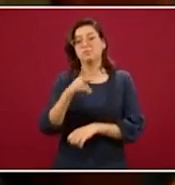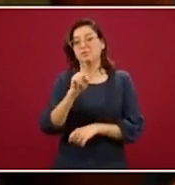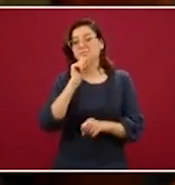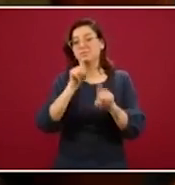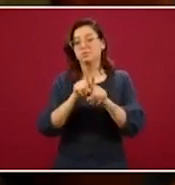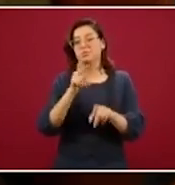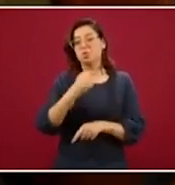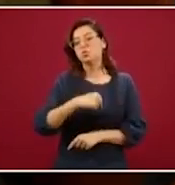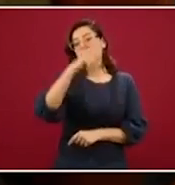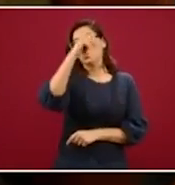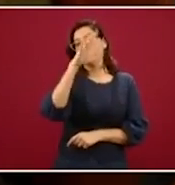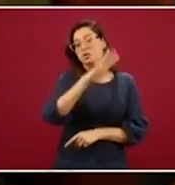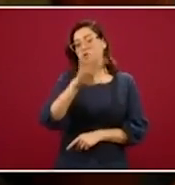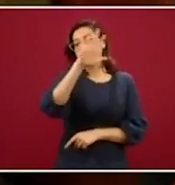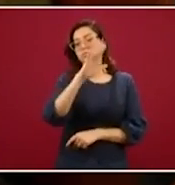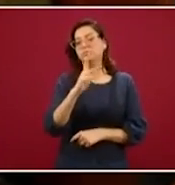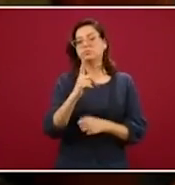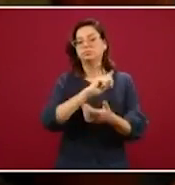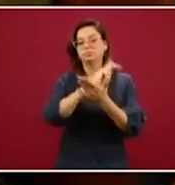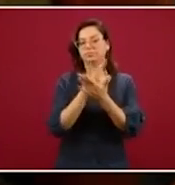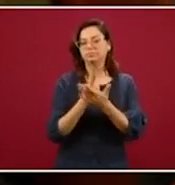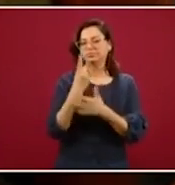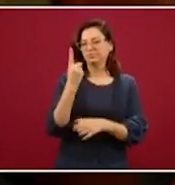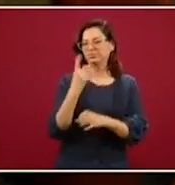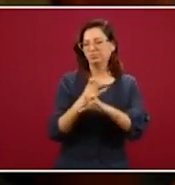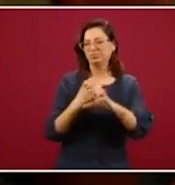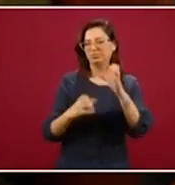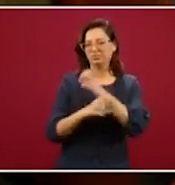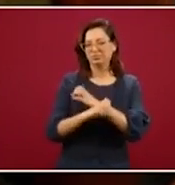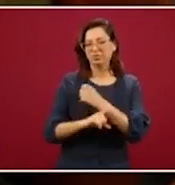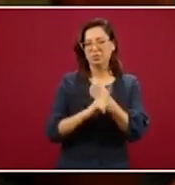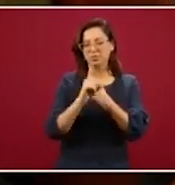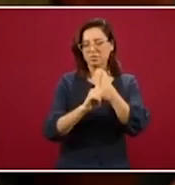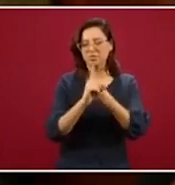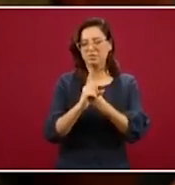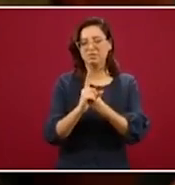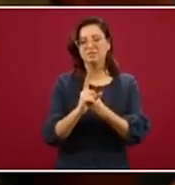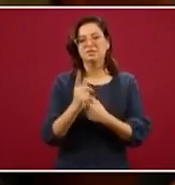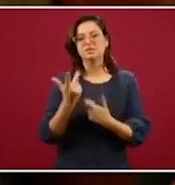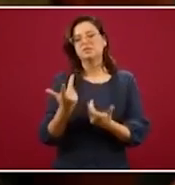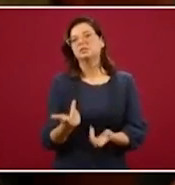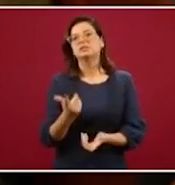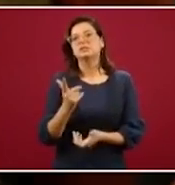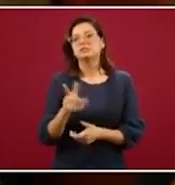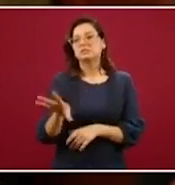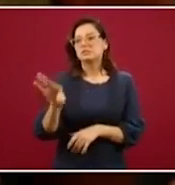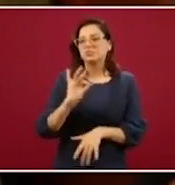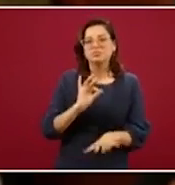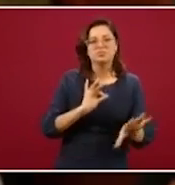que nos preocupa del programa son dos cosas. Tenemos poca elegibilidad, es decir,